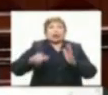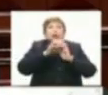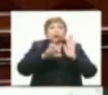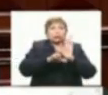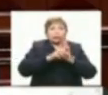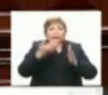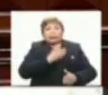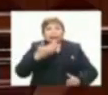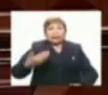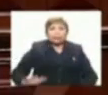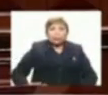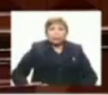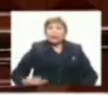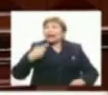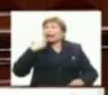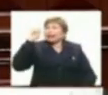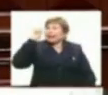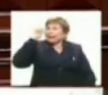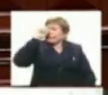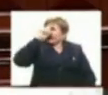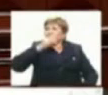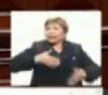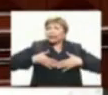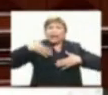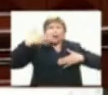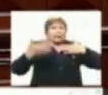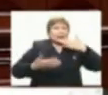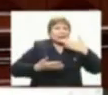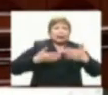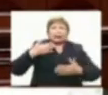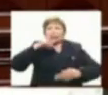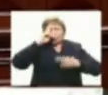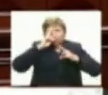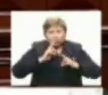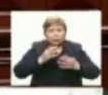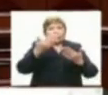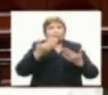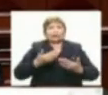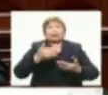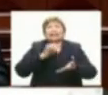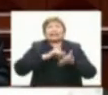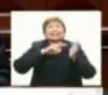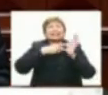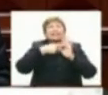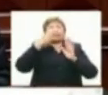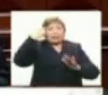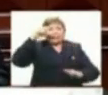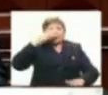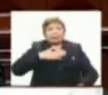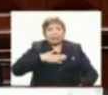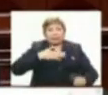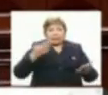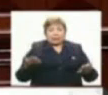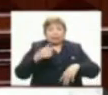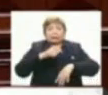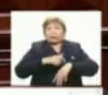de la República. Es difícil expresar el altísimo honor que significa para mí en este